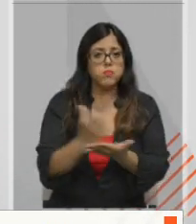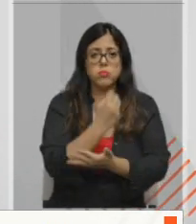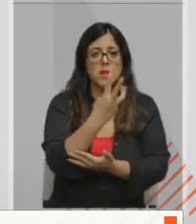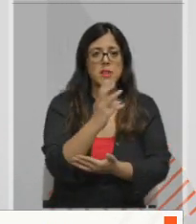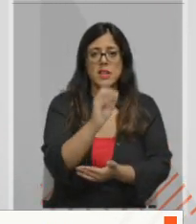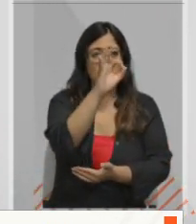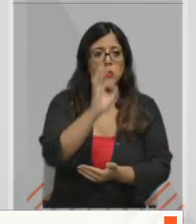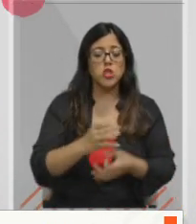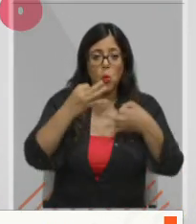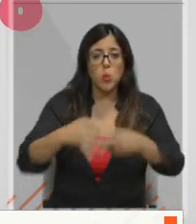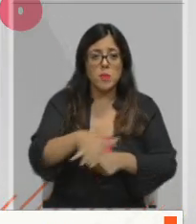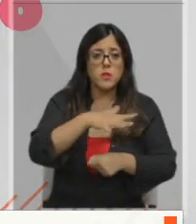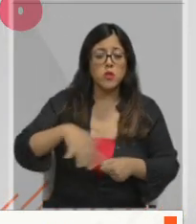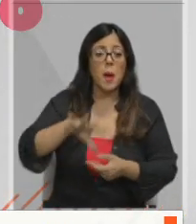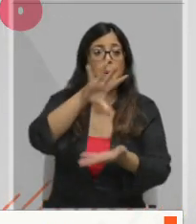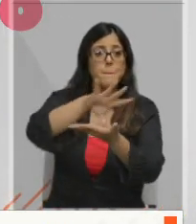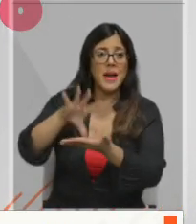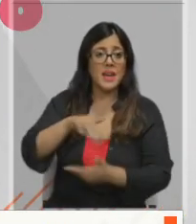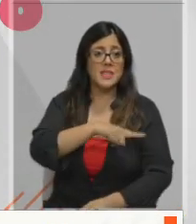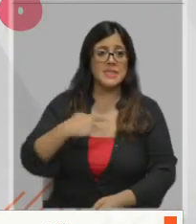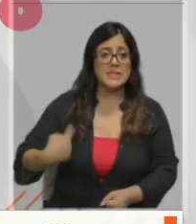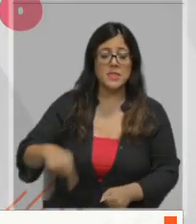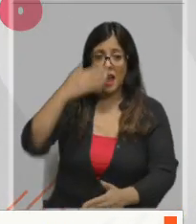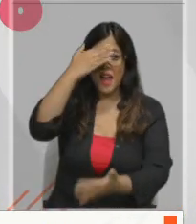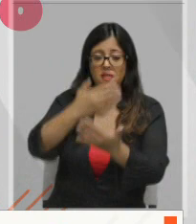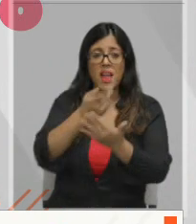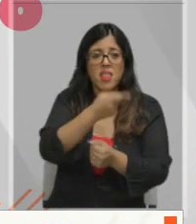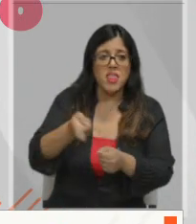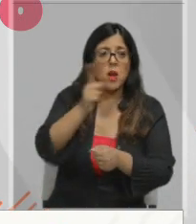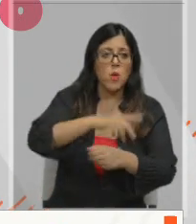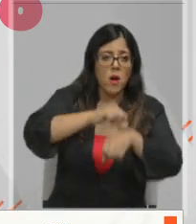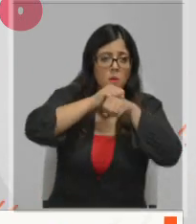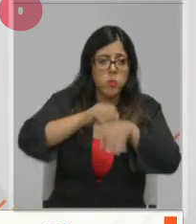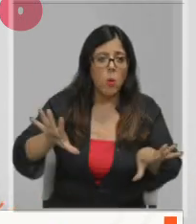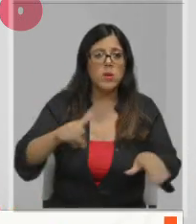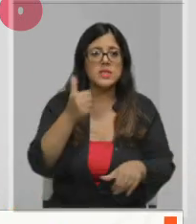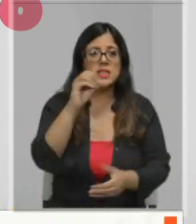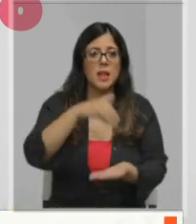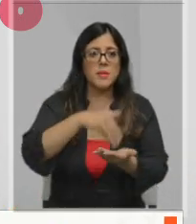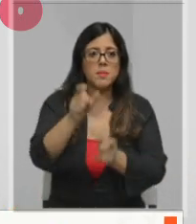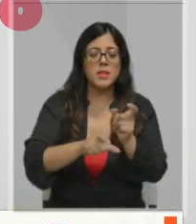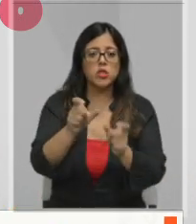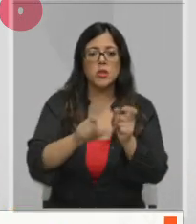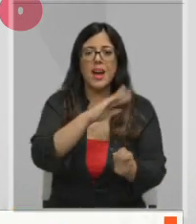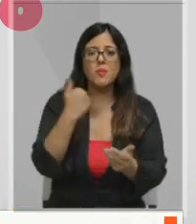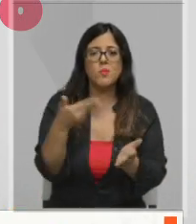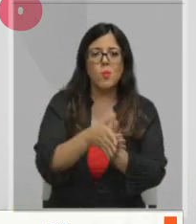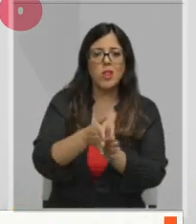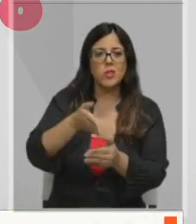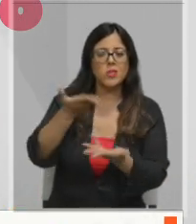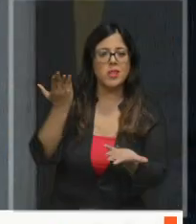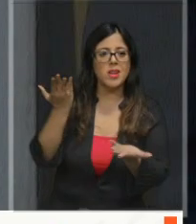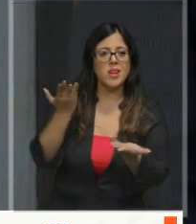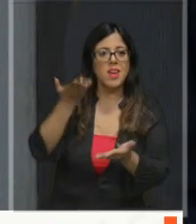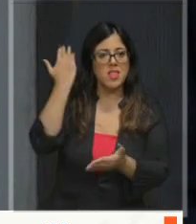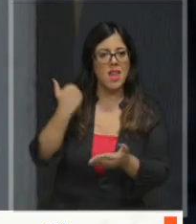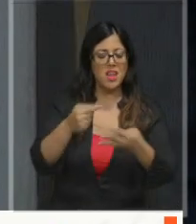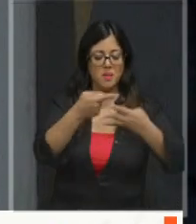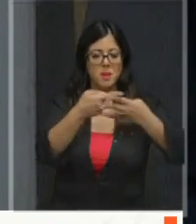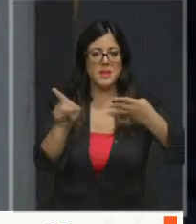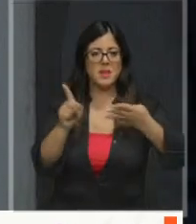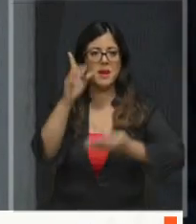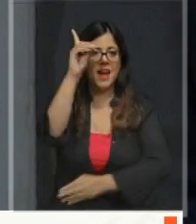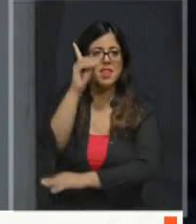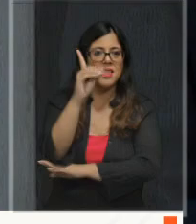en momentos en que países como China enfrentan nuevas olas con 60.000 muertos desde inicios de diciembre. El